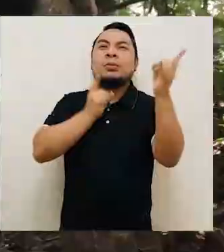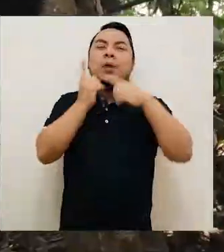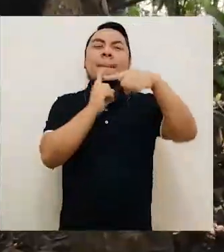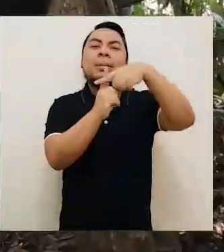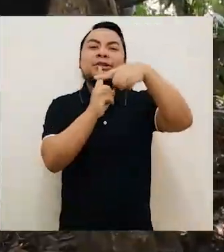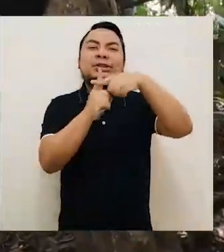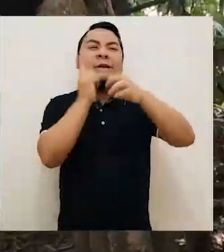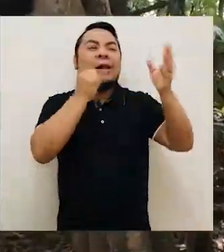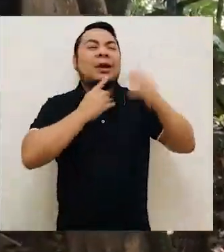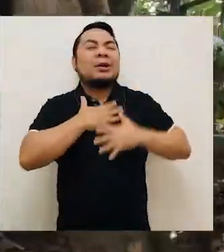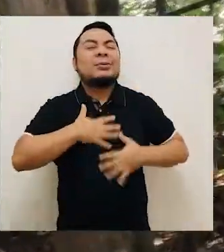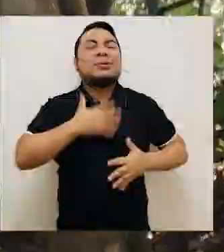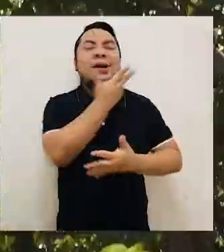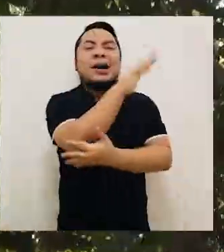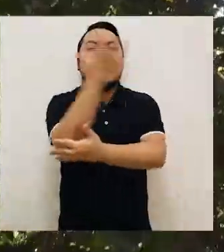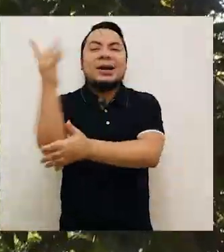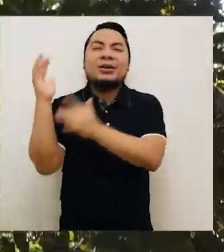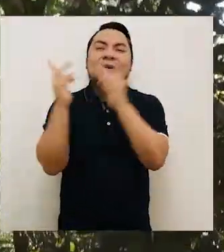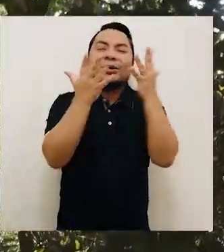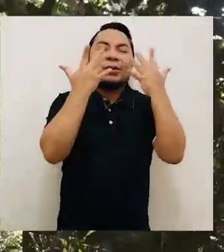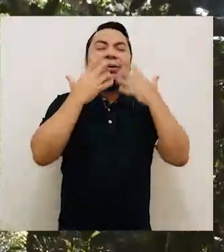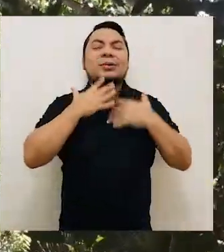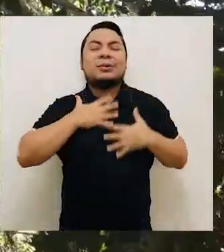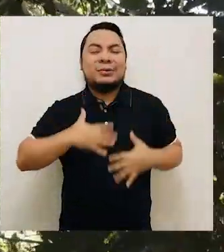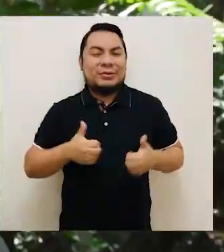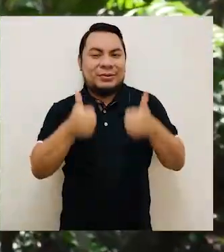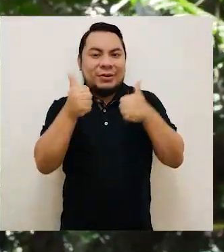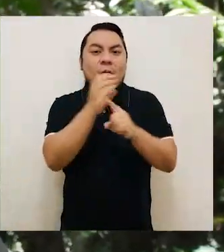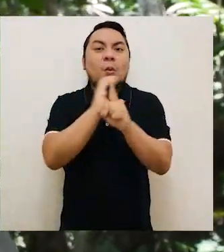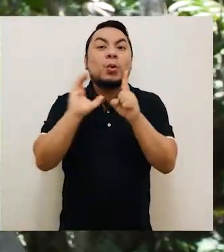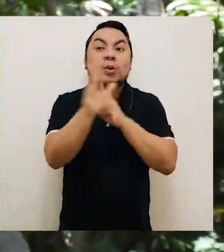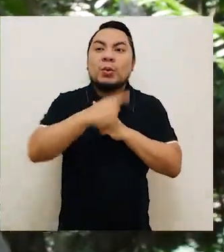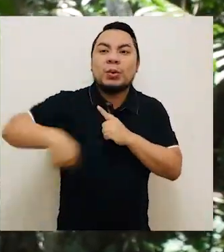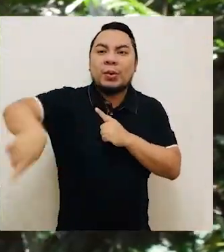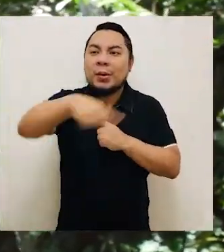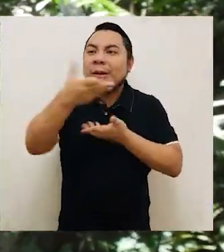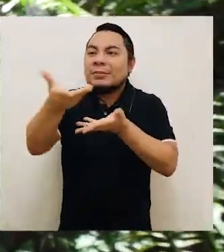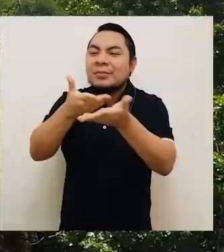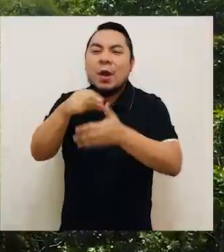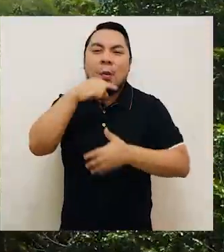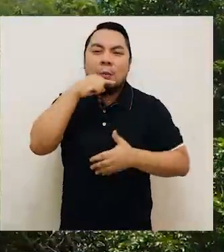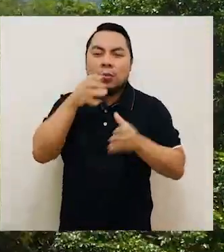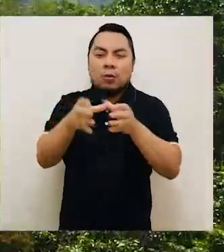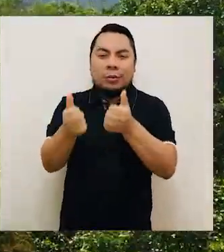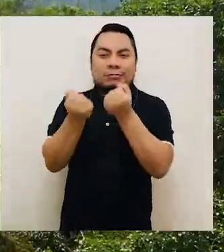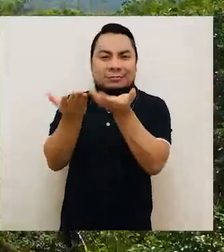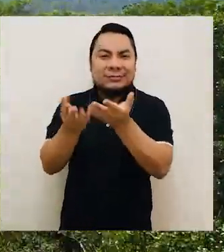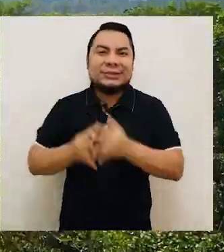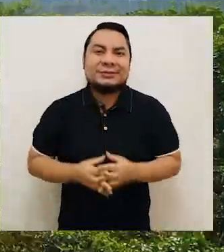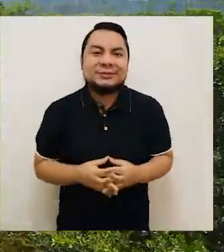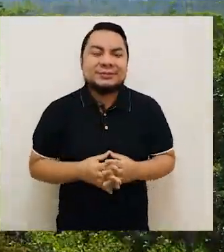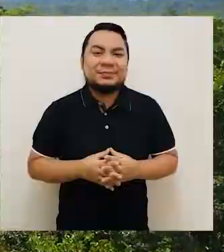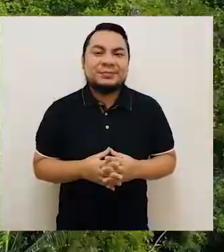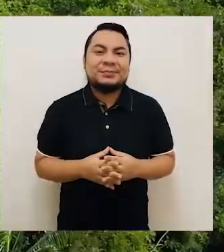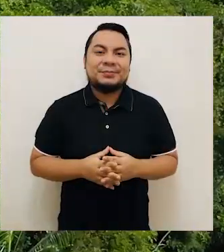energías positivas que regala la naturaleza y compartir la cultura viva de estas grandes mujeres.